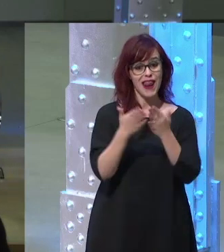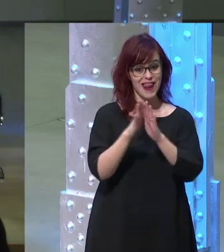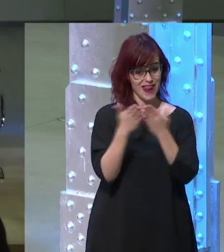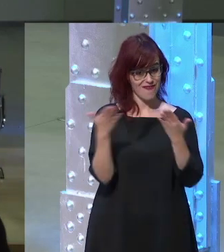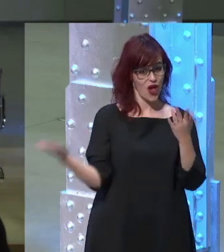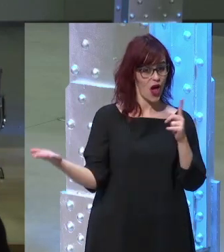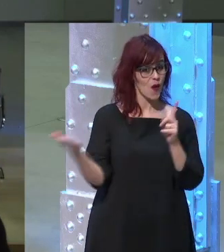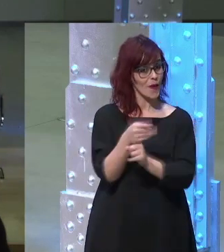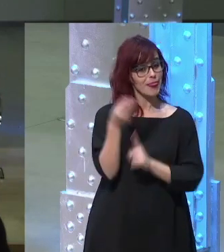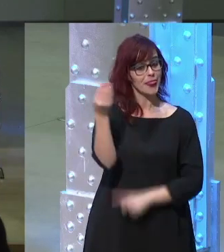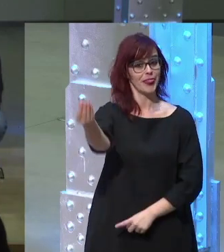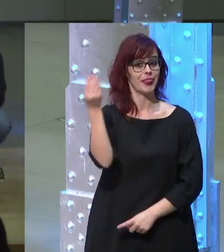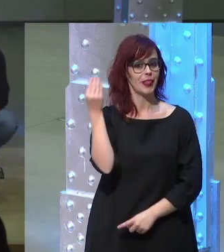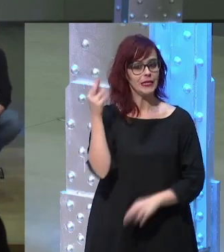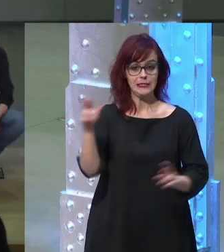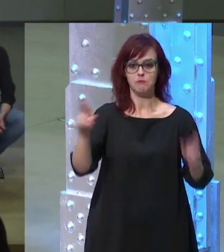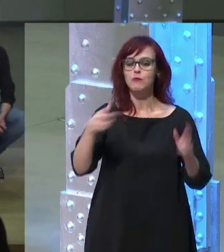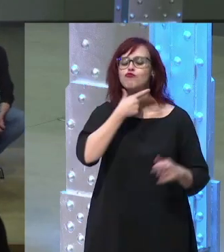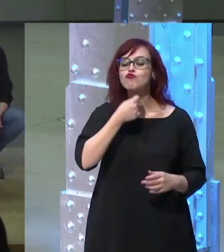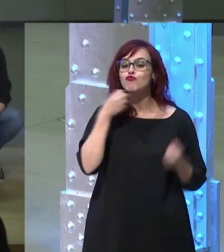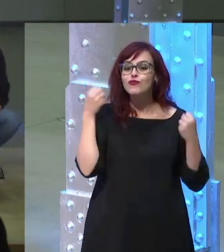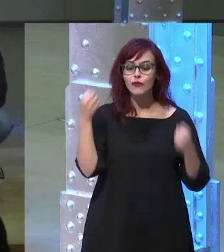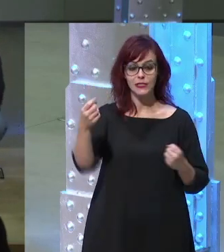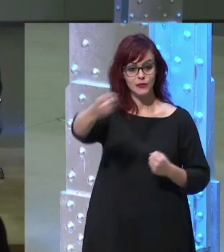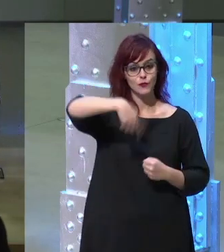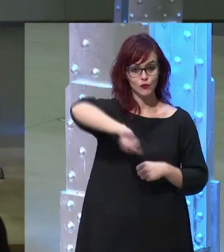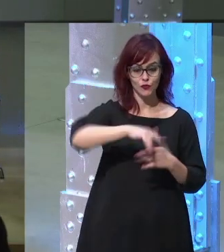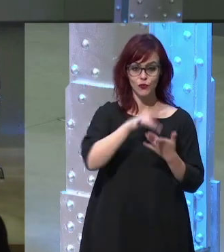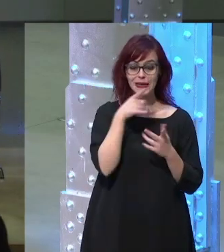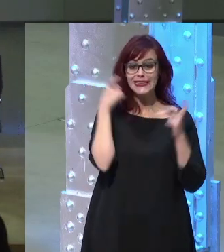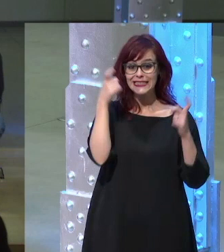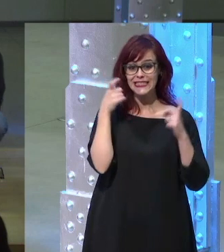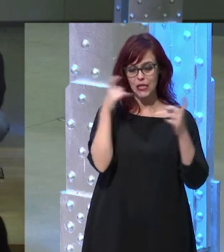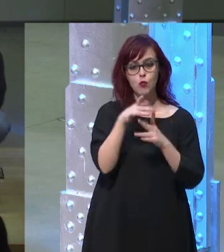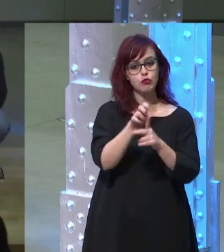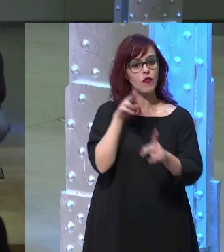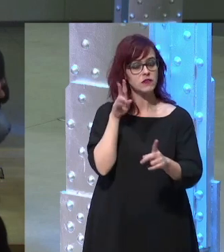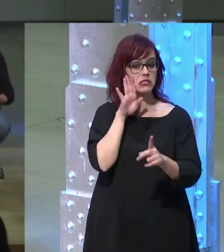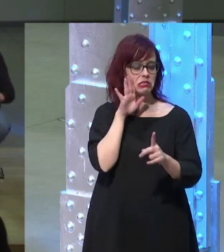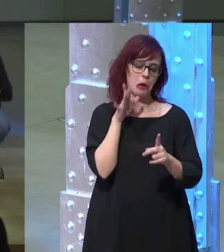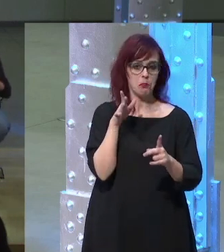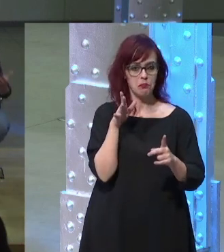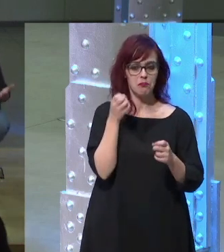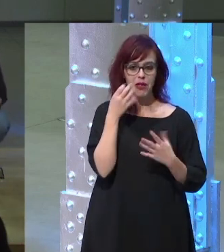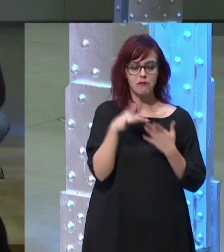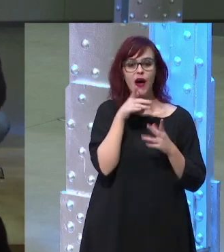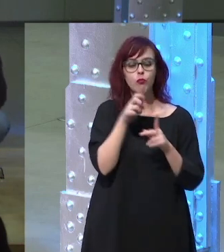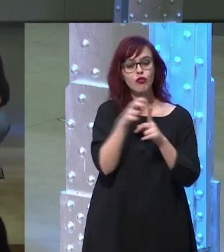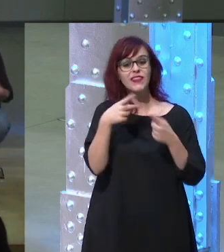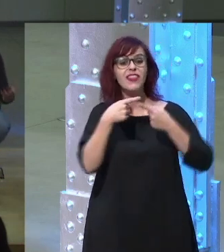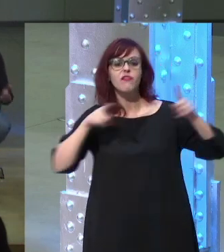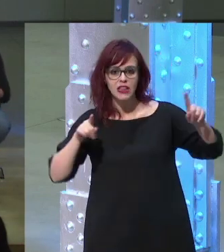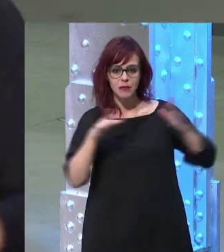encontrar en este libro, que esperemos que os guste muchísimo, y que hemos intentado dar una visión, pues, algo diferente